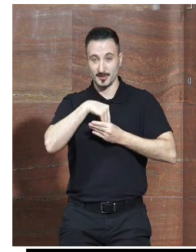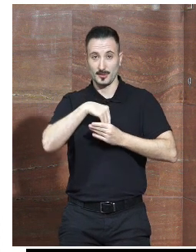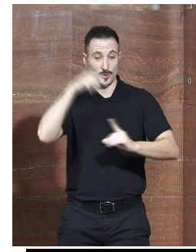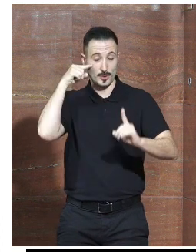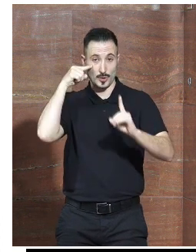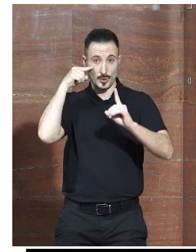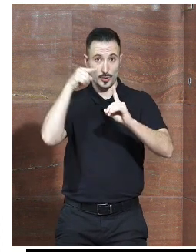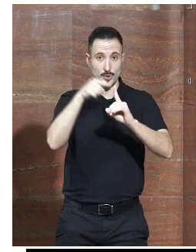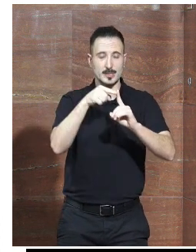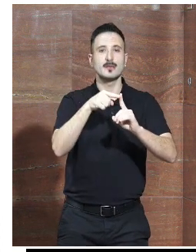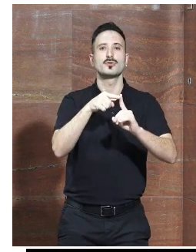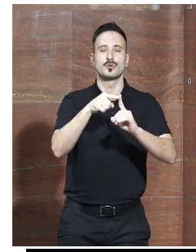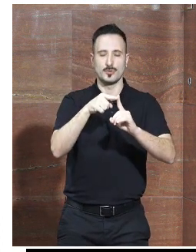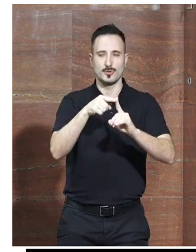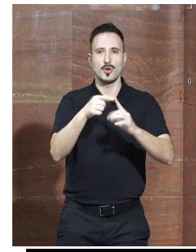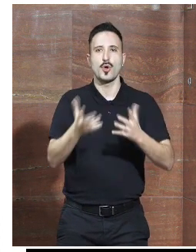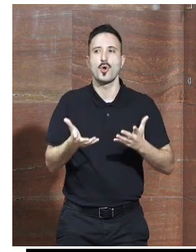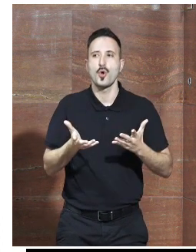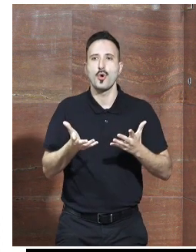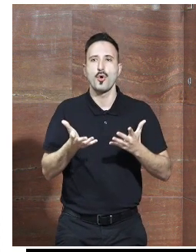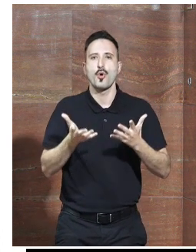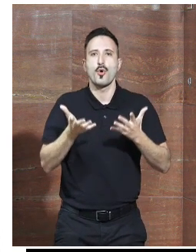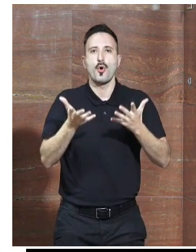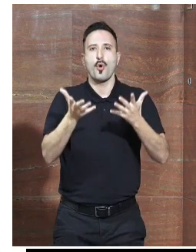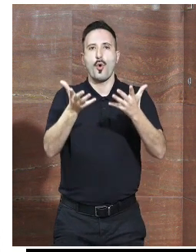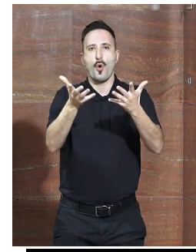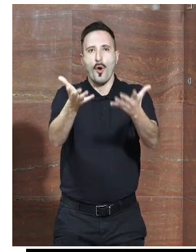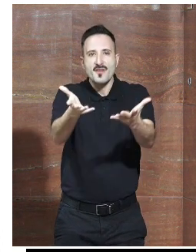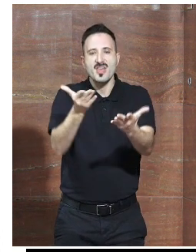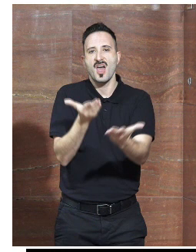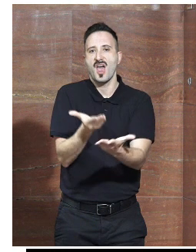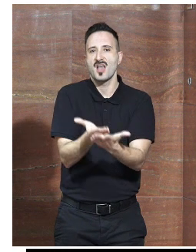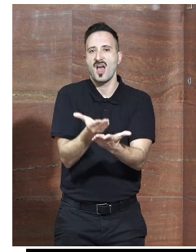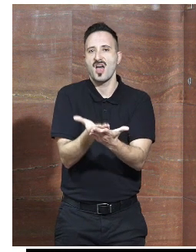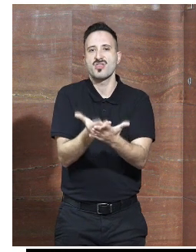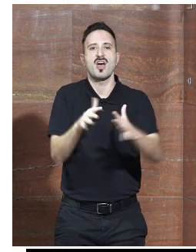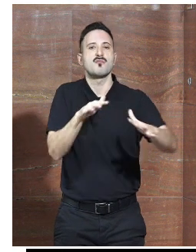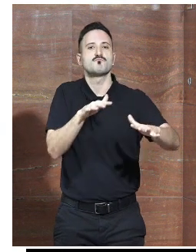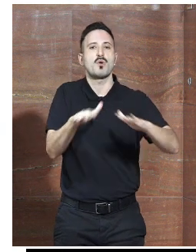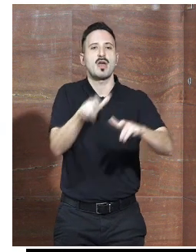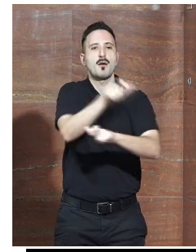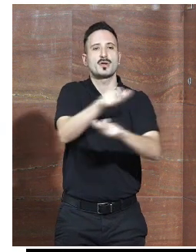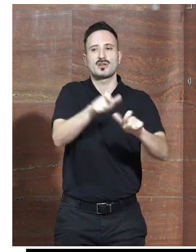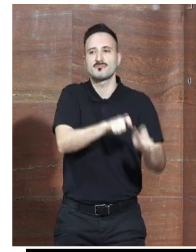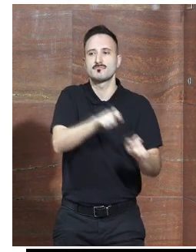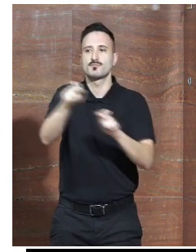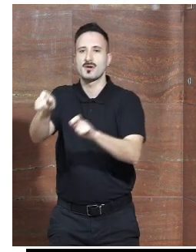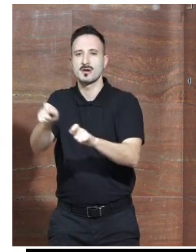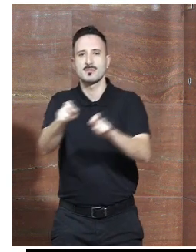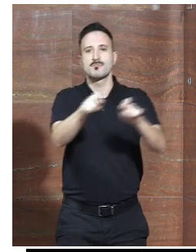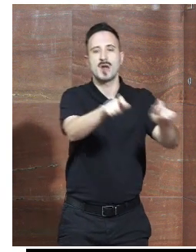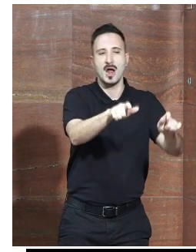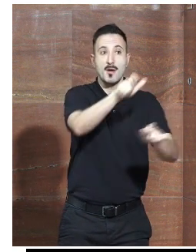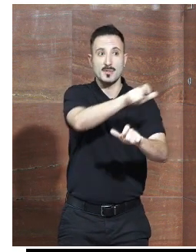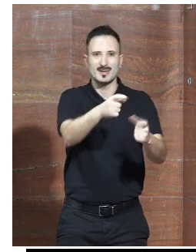al mayor y garantizar la movilidad de las personas que así lo necesitan, ¿no?